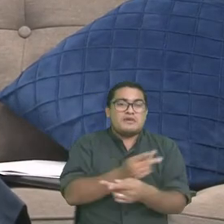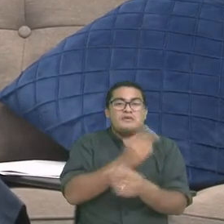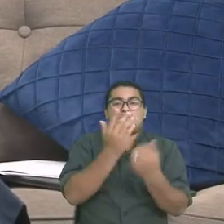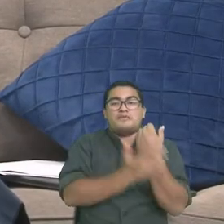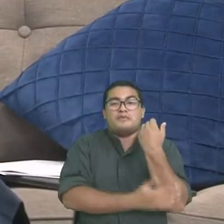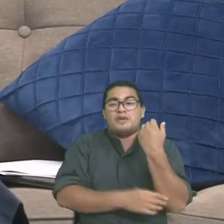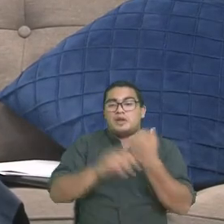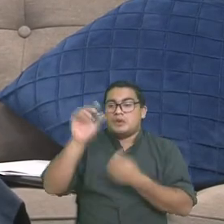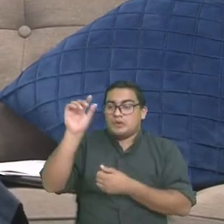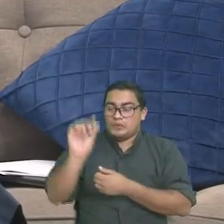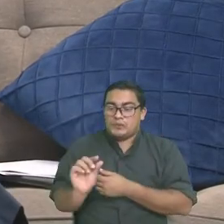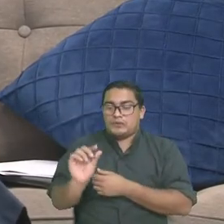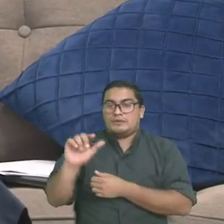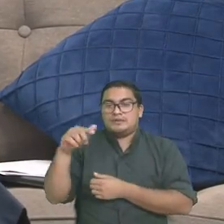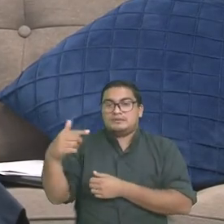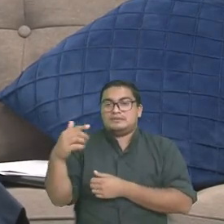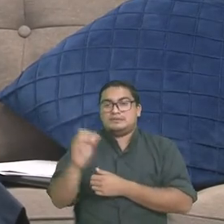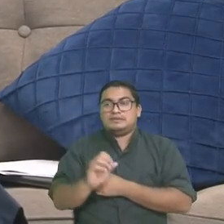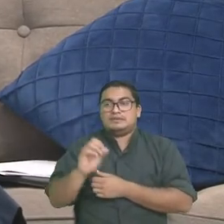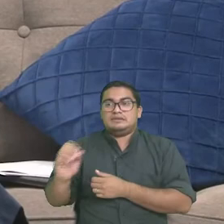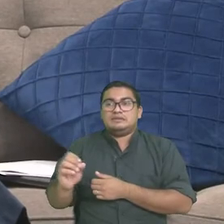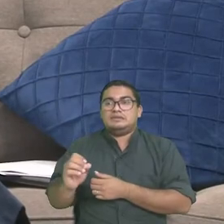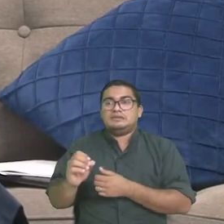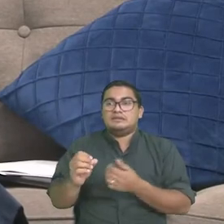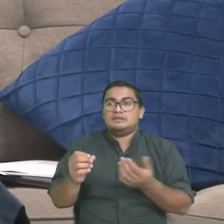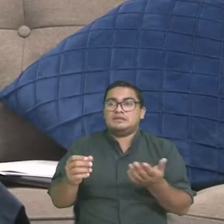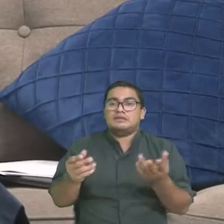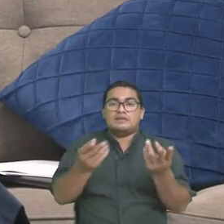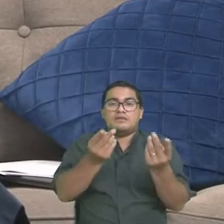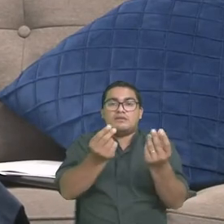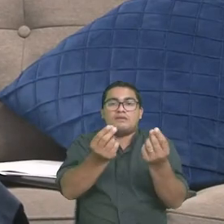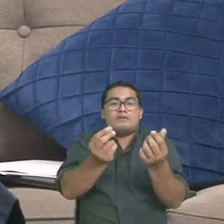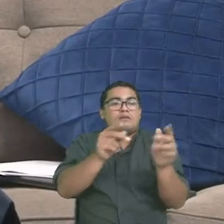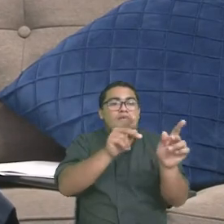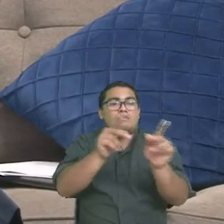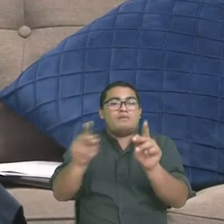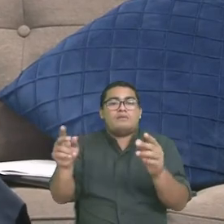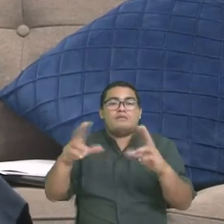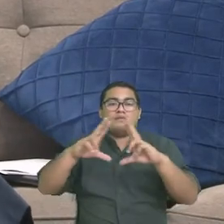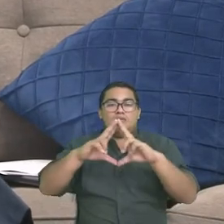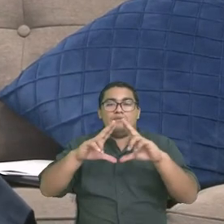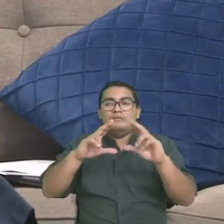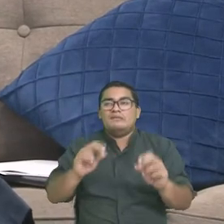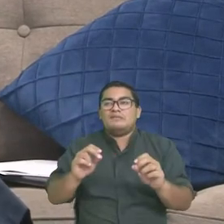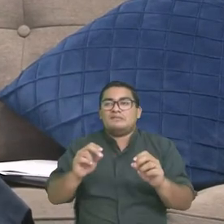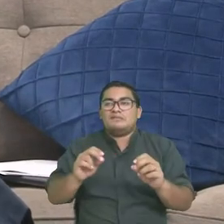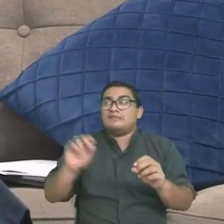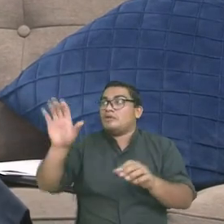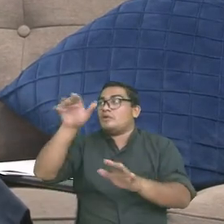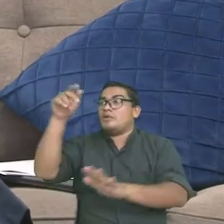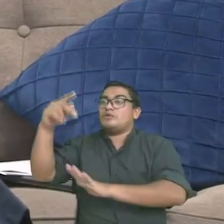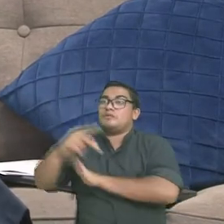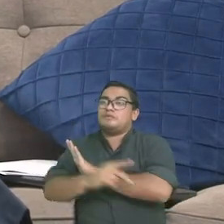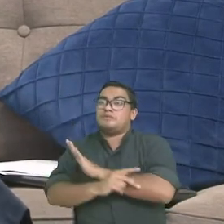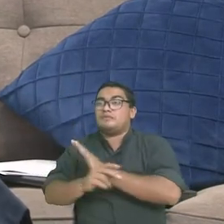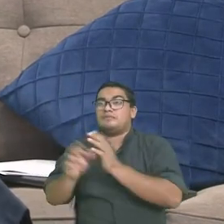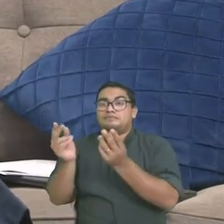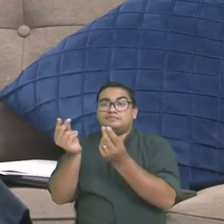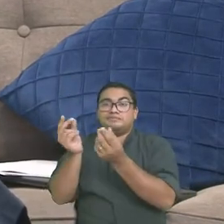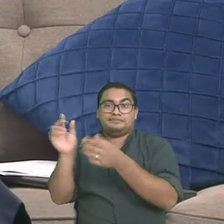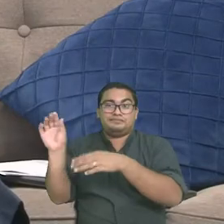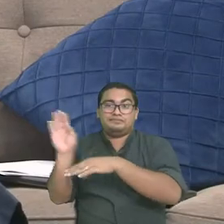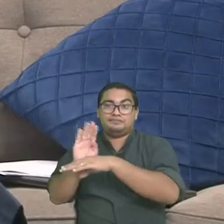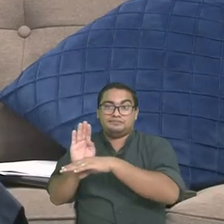7%. Ese es el gran secreto, que sencillamente agarramos el esfuerzo fiscal de los nicaragüenses y agarramos la cooperación internacional,